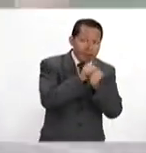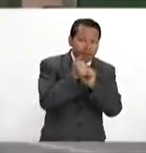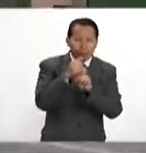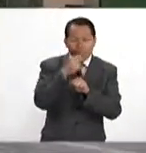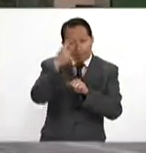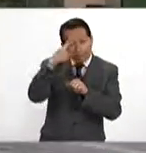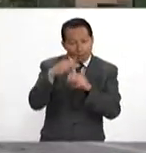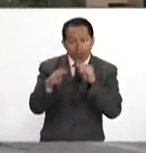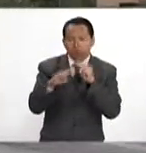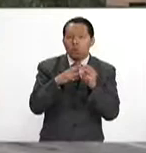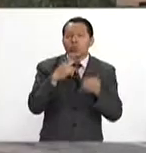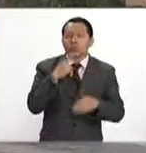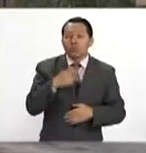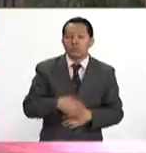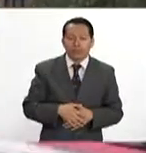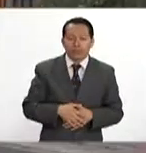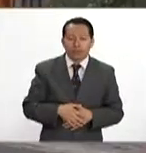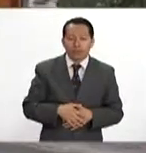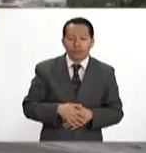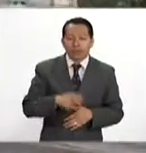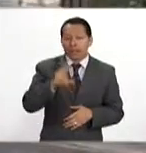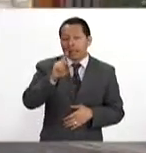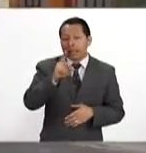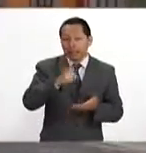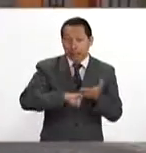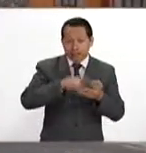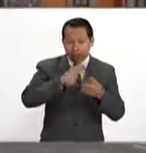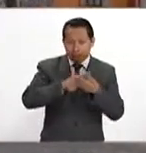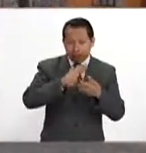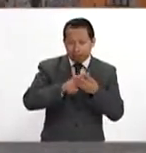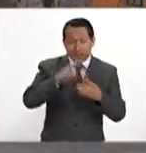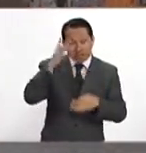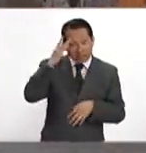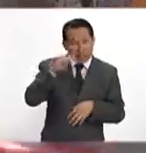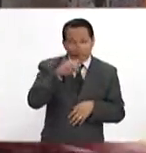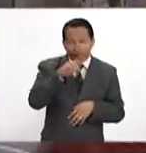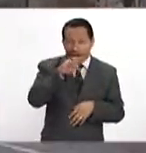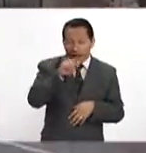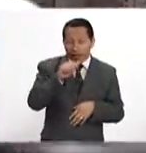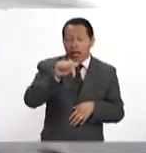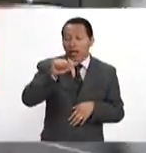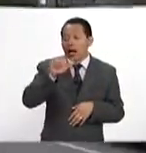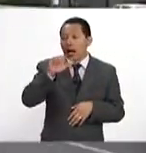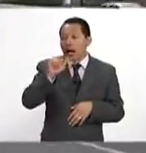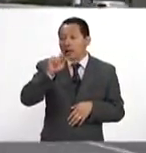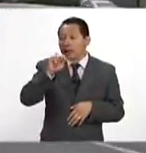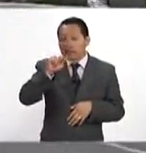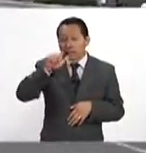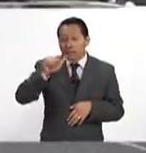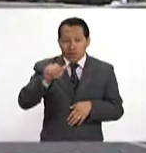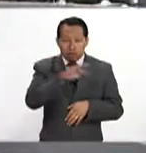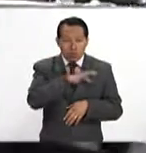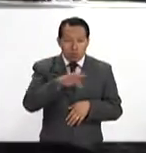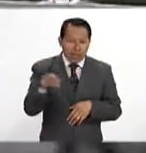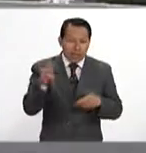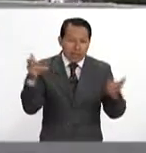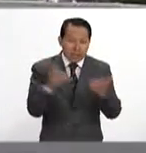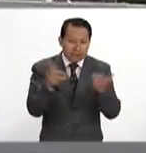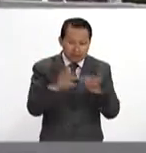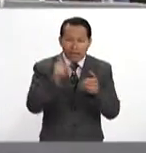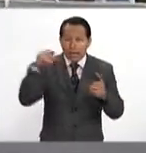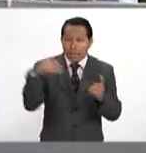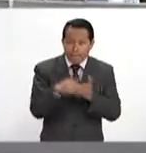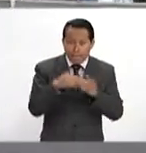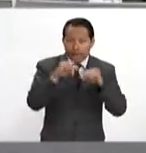útiles. Además, 30 internas del penal de Santa Marta, Acatitla, fueron las encargadas de confeccionar más de